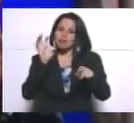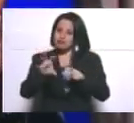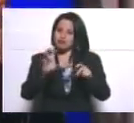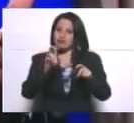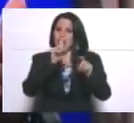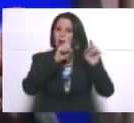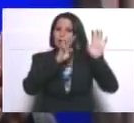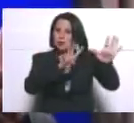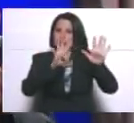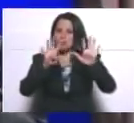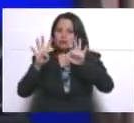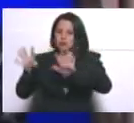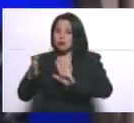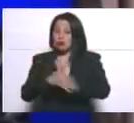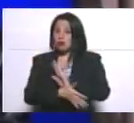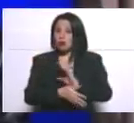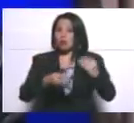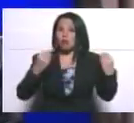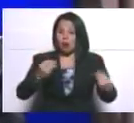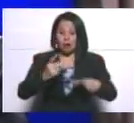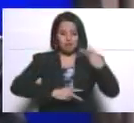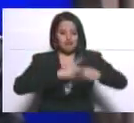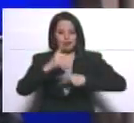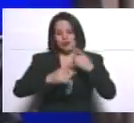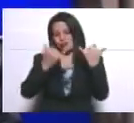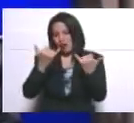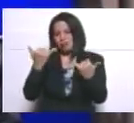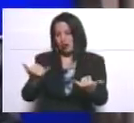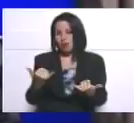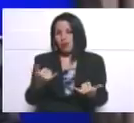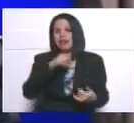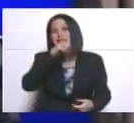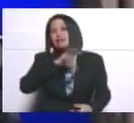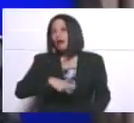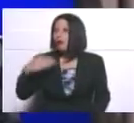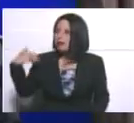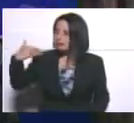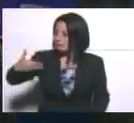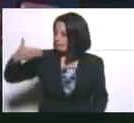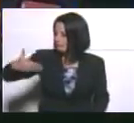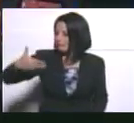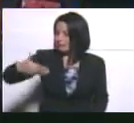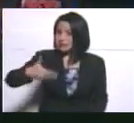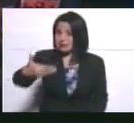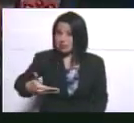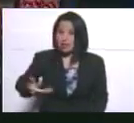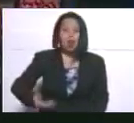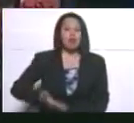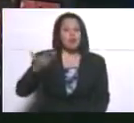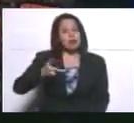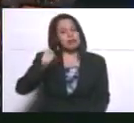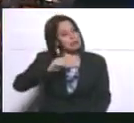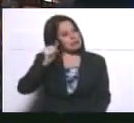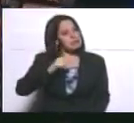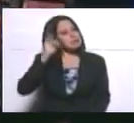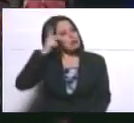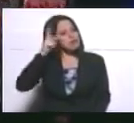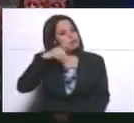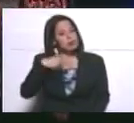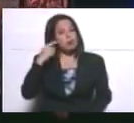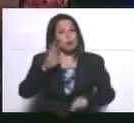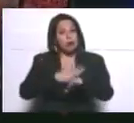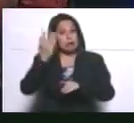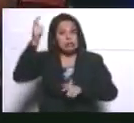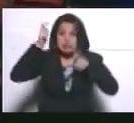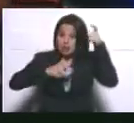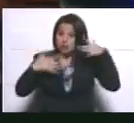1999. Y es entonces ese proceso que nos ha traído hasta acá. Así es, y muy importante lo que usted dice, profesor, porque el comandante Chávez